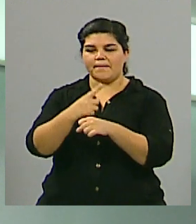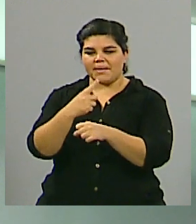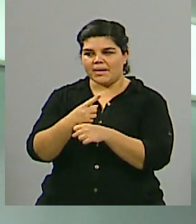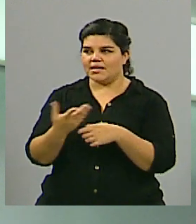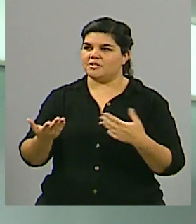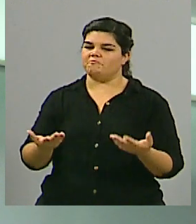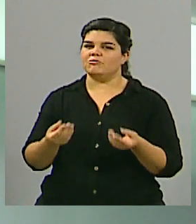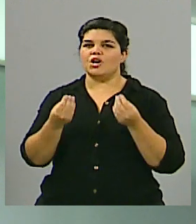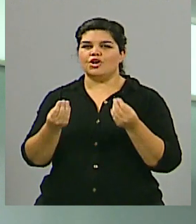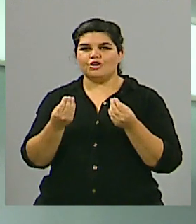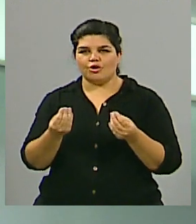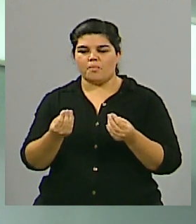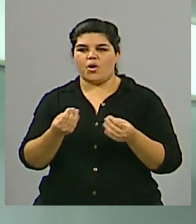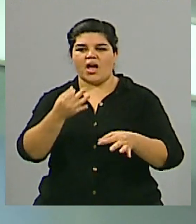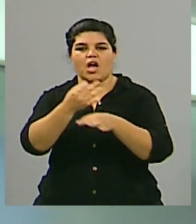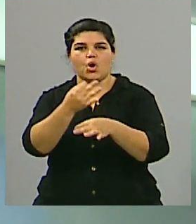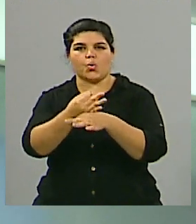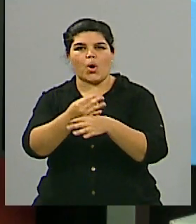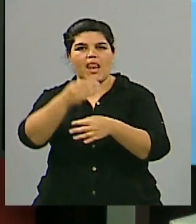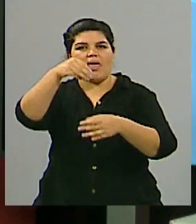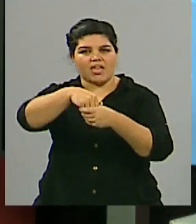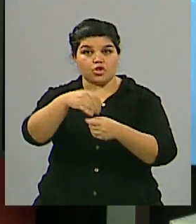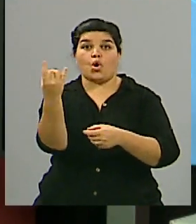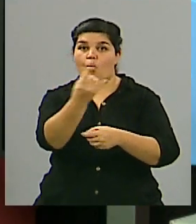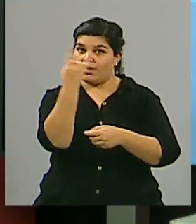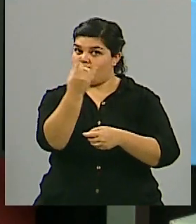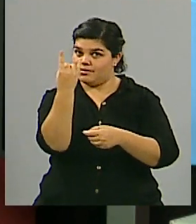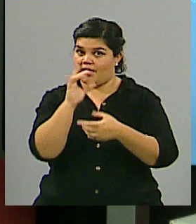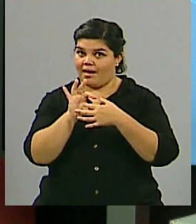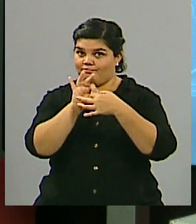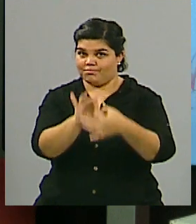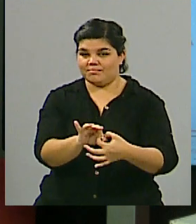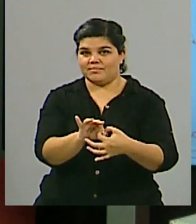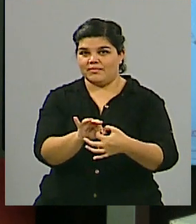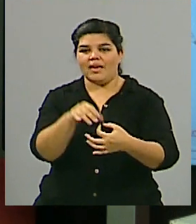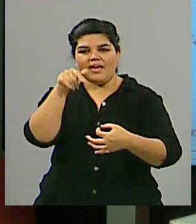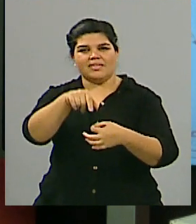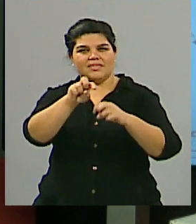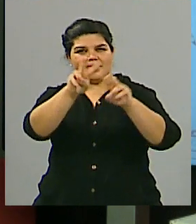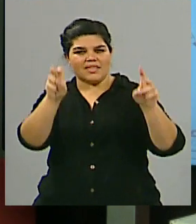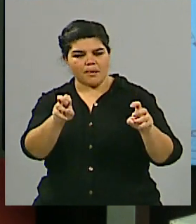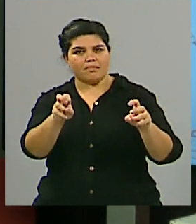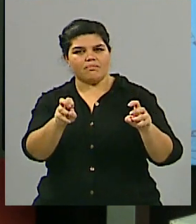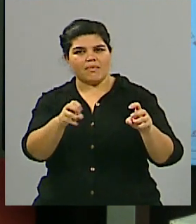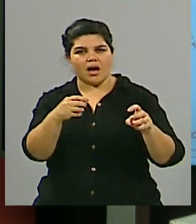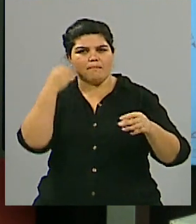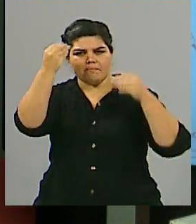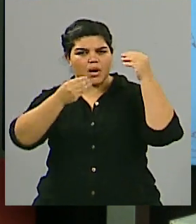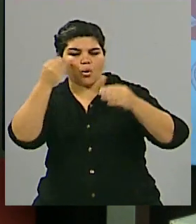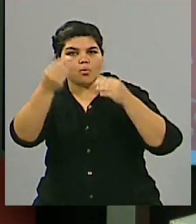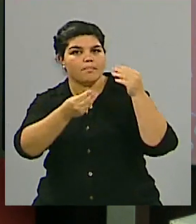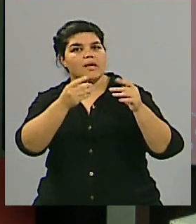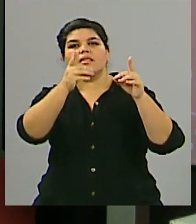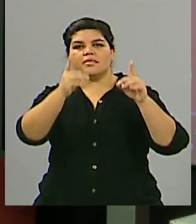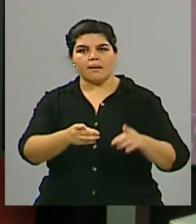aborda en el ámbito escolar de la universidad este tema que es preocupante, pero que también nos interpela a actuar del